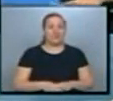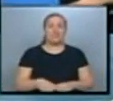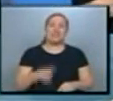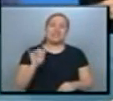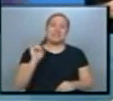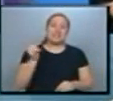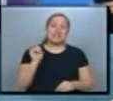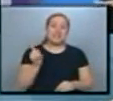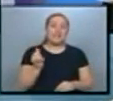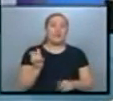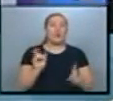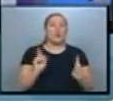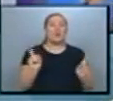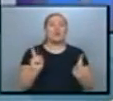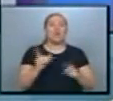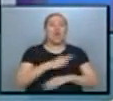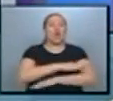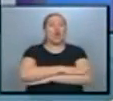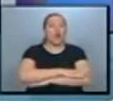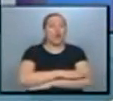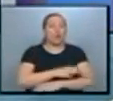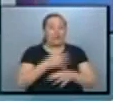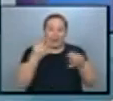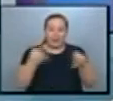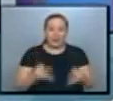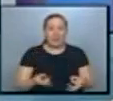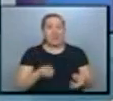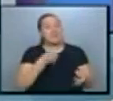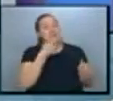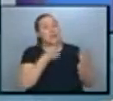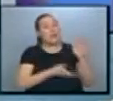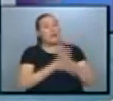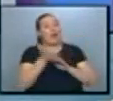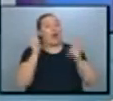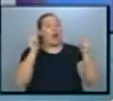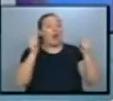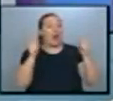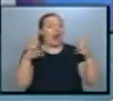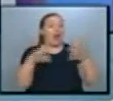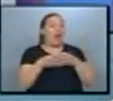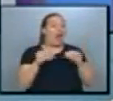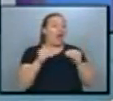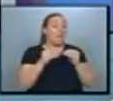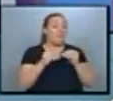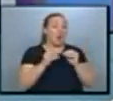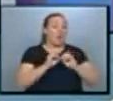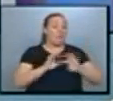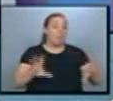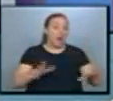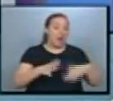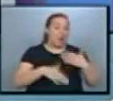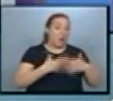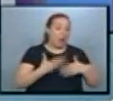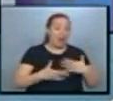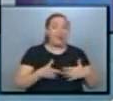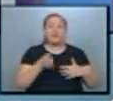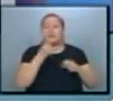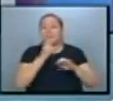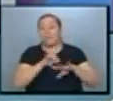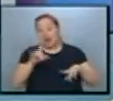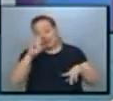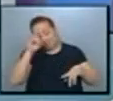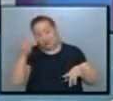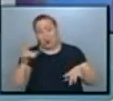una conducta, no es la conducta ideal. A ver, si sale de jarana con los amigos, influye en su rendimiento. Si le va mal con su pareja, influye en